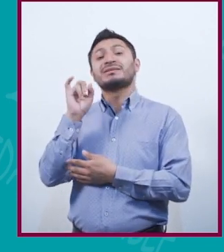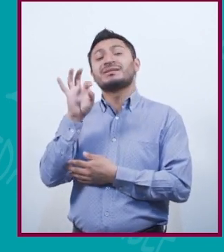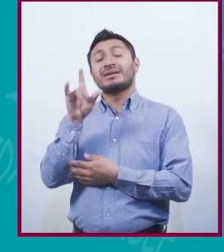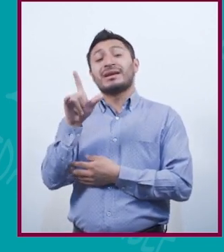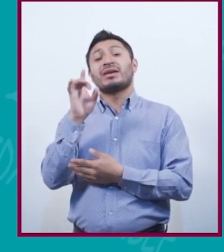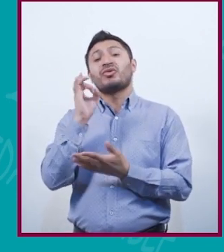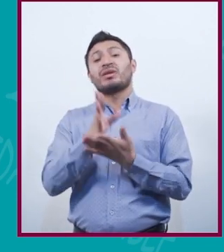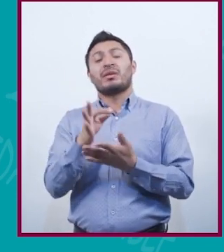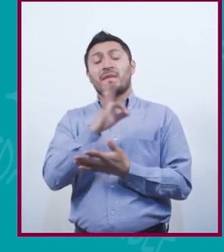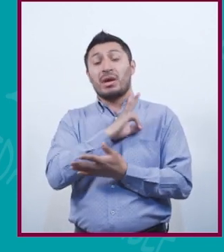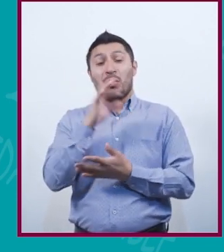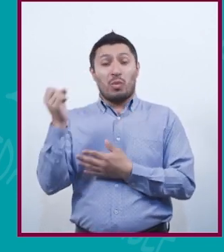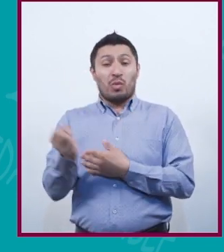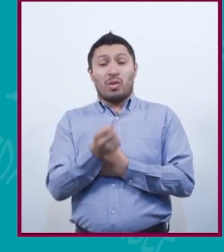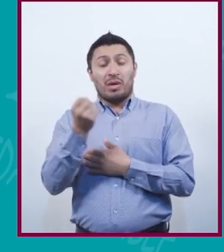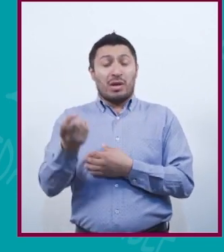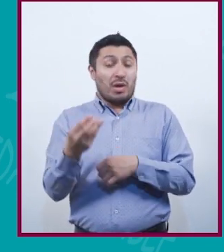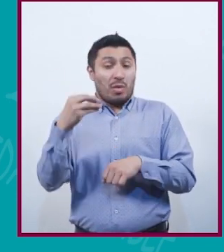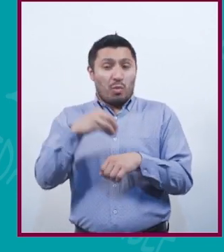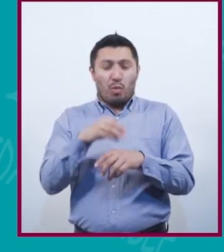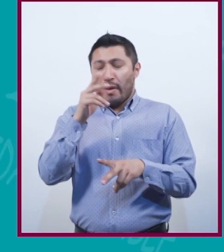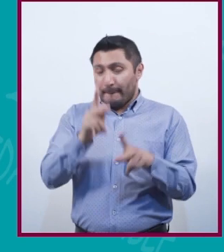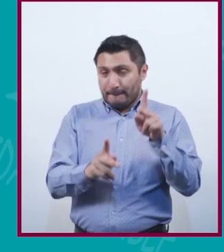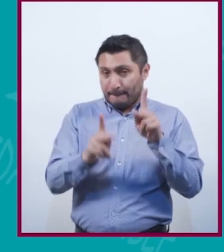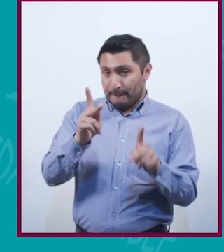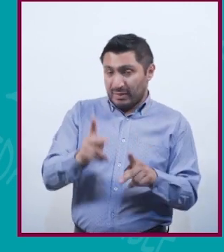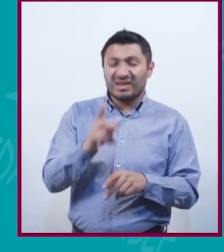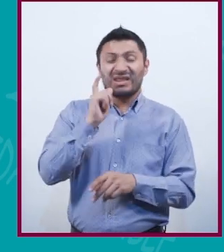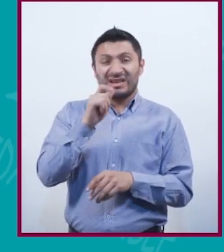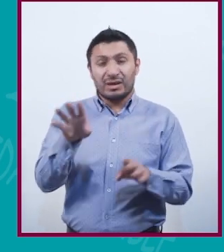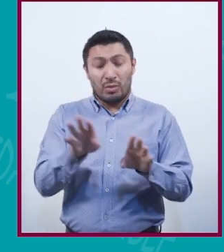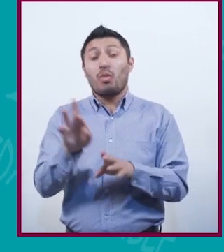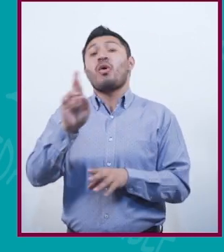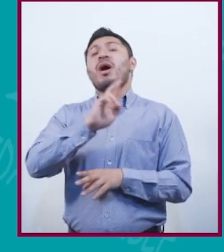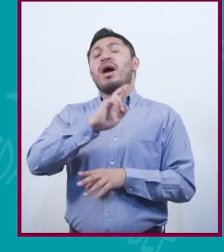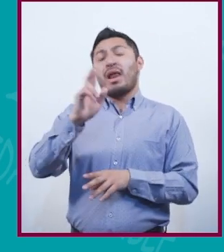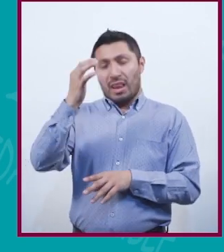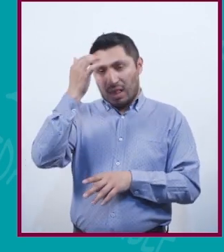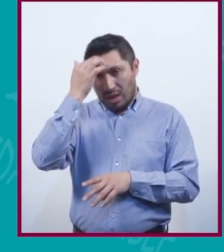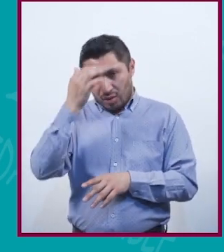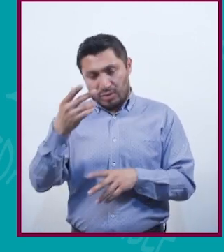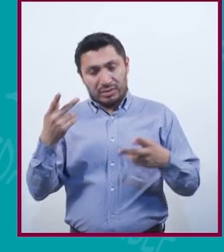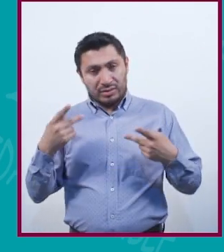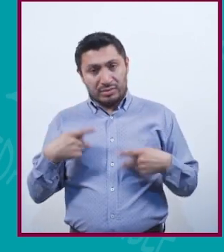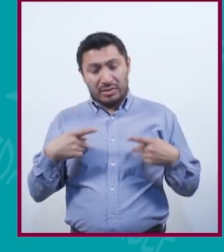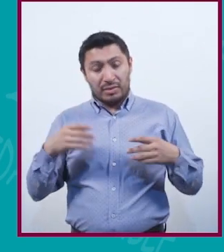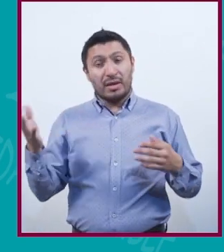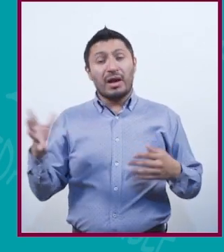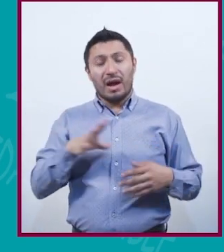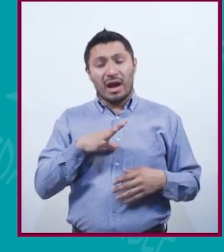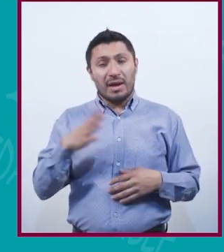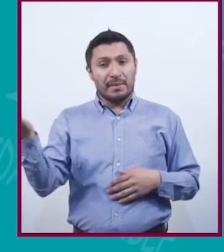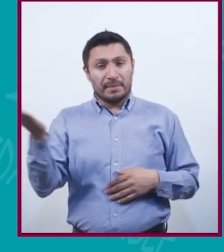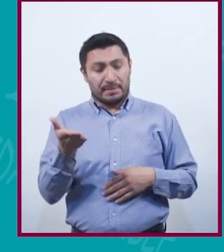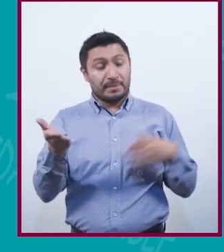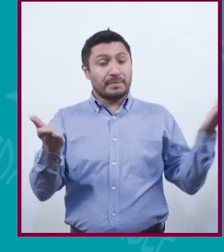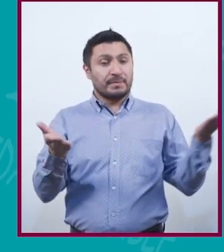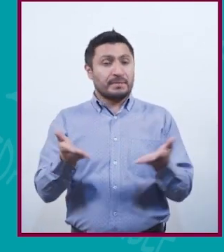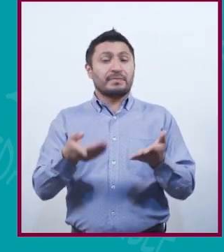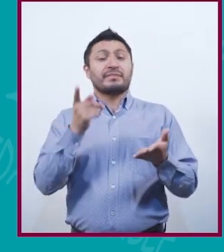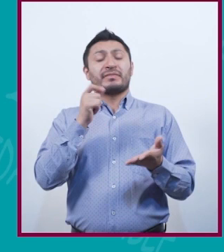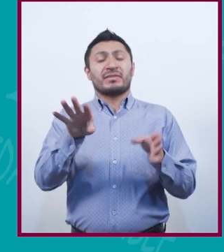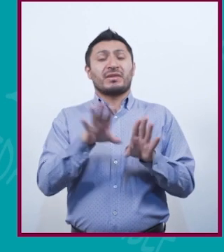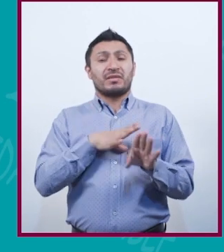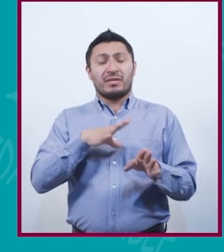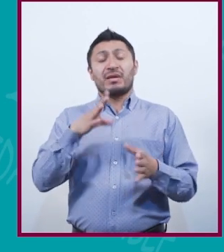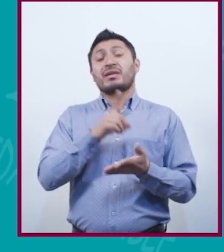posible y perdurable en tanto se establezca un diálogo, y un diálogo es reconocer la presencia del otro. Y eso incluye admitir, como